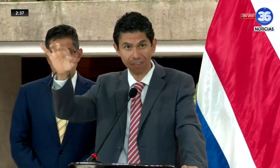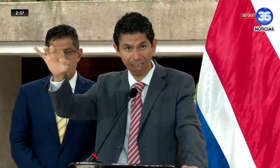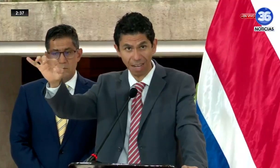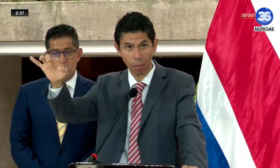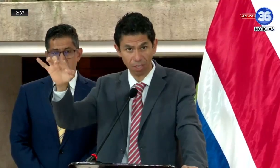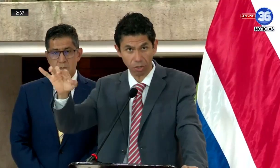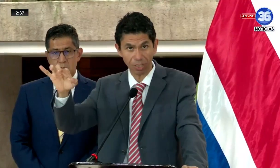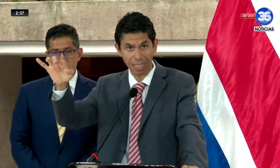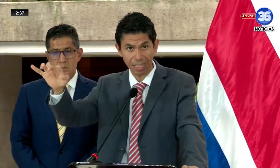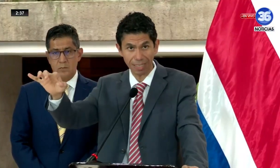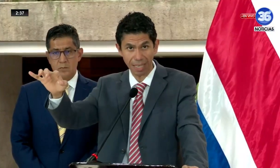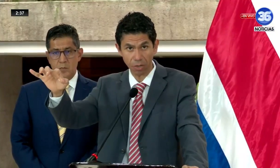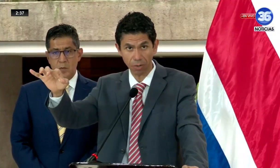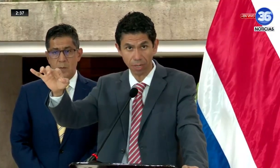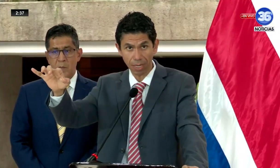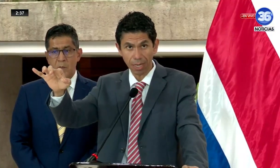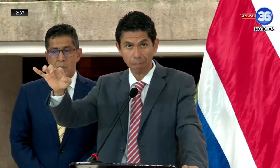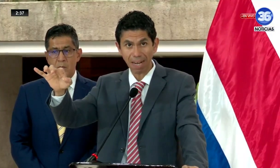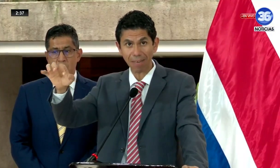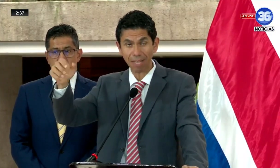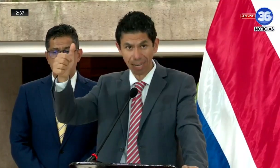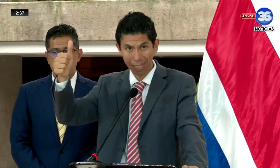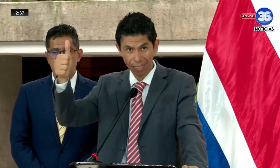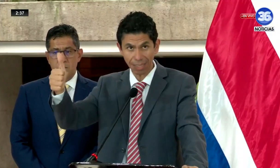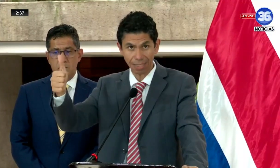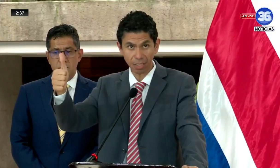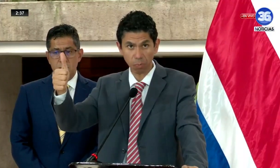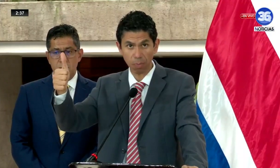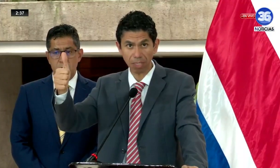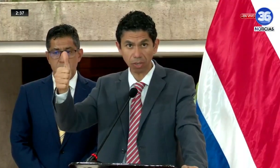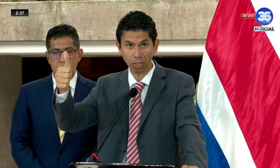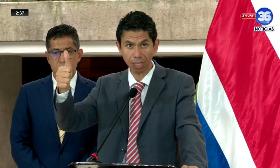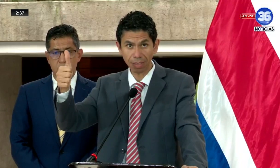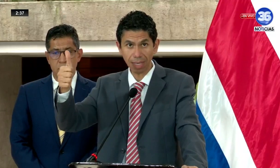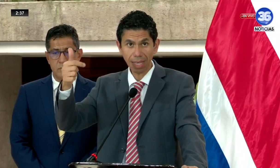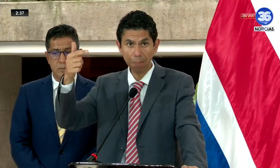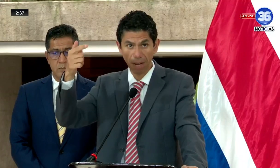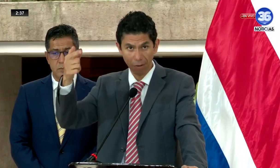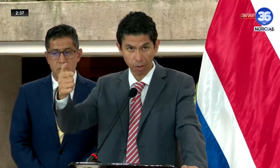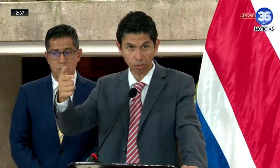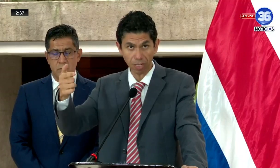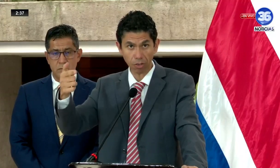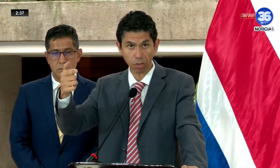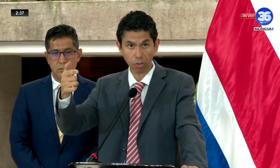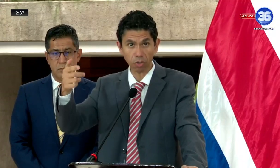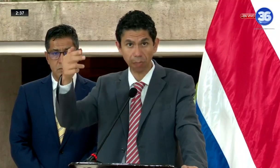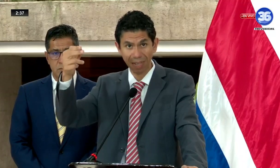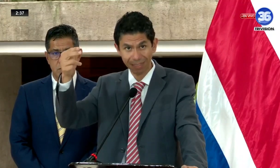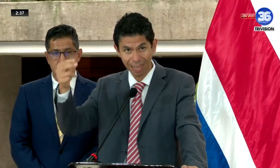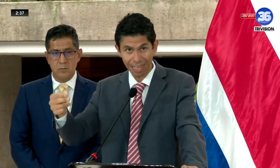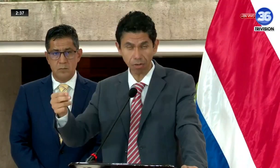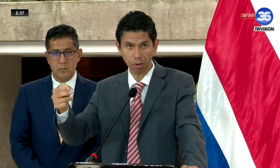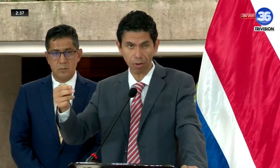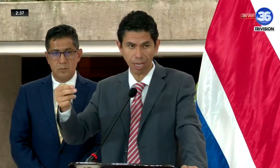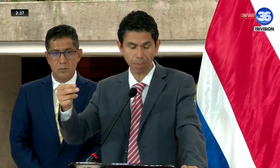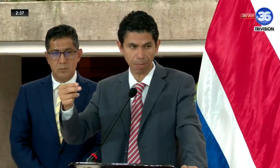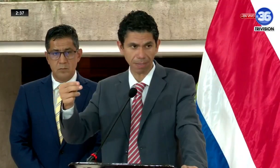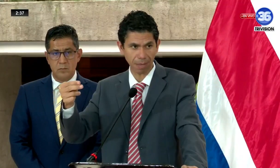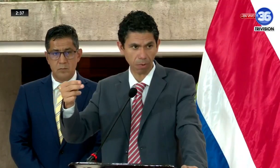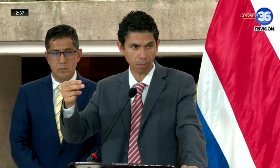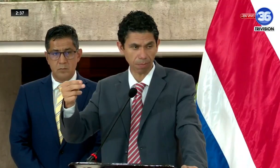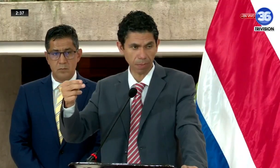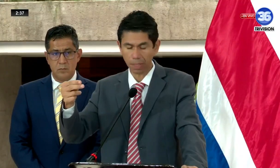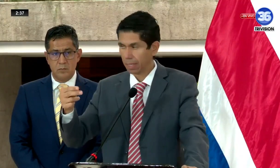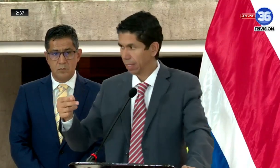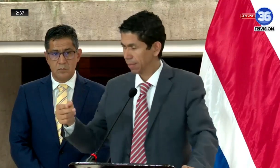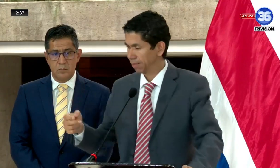hecho esa readecuación del diseño para evitar tantas expropiaciones y para reducir los costos para salir con lo que hay en